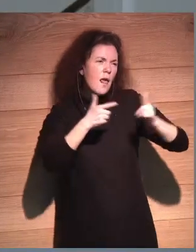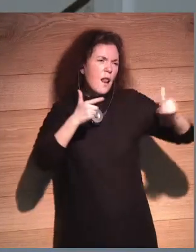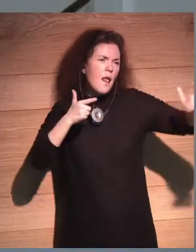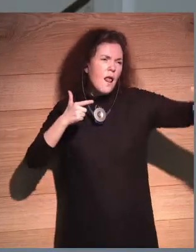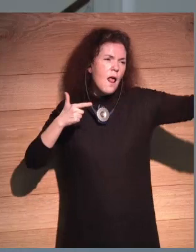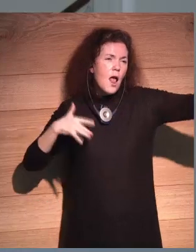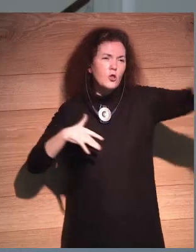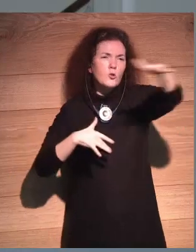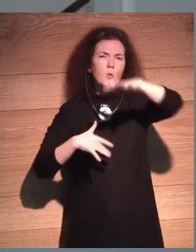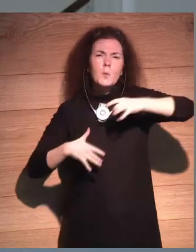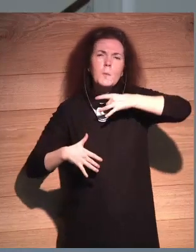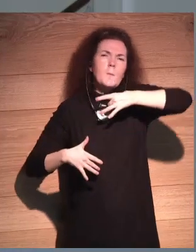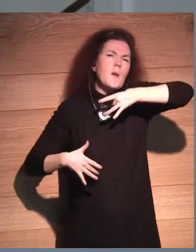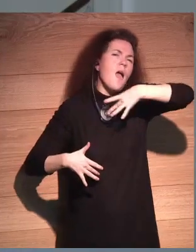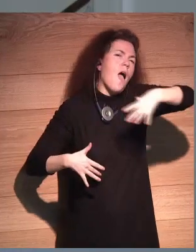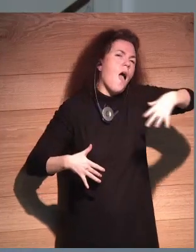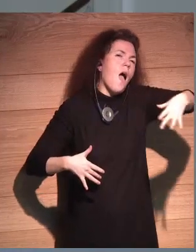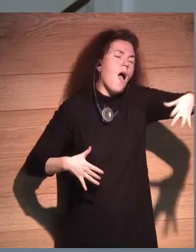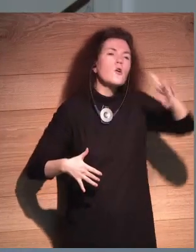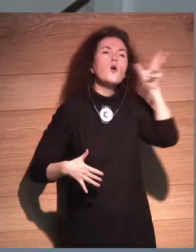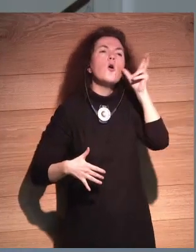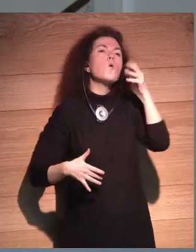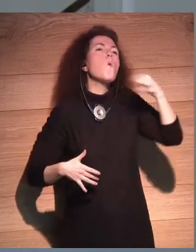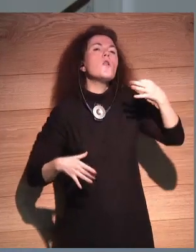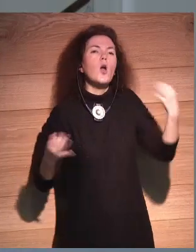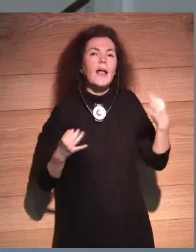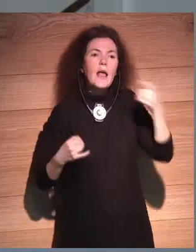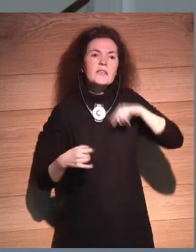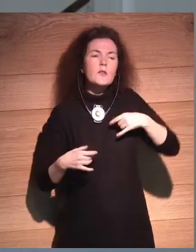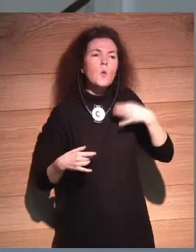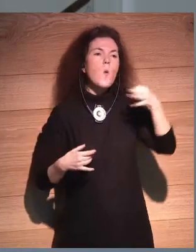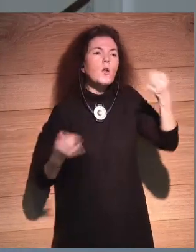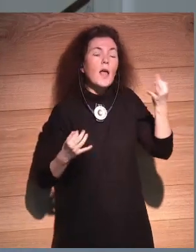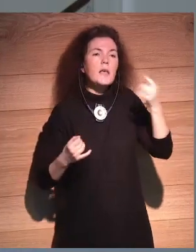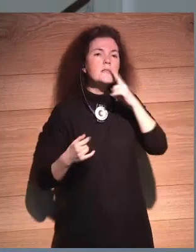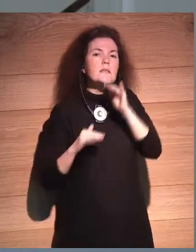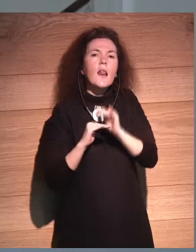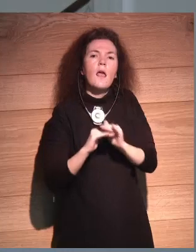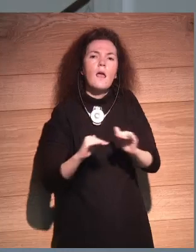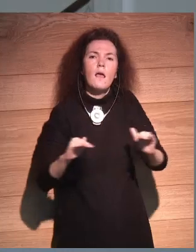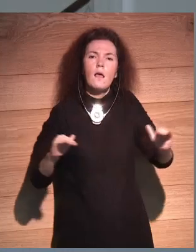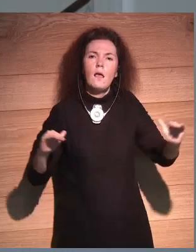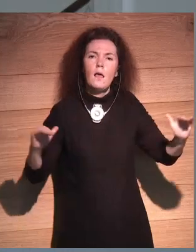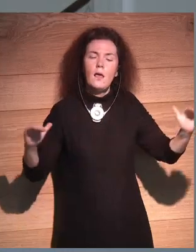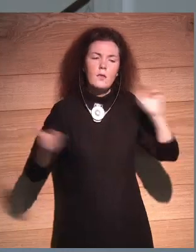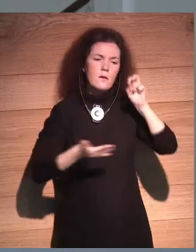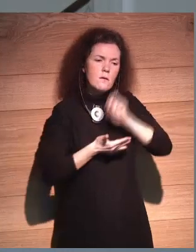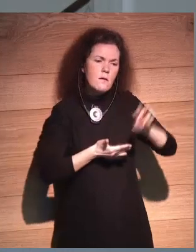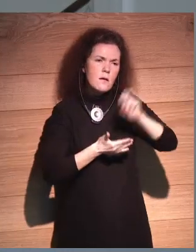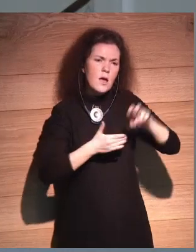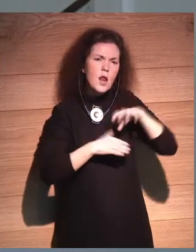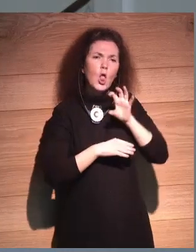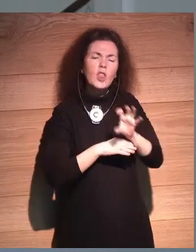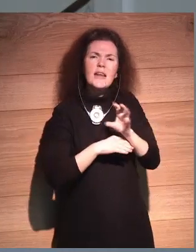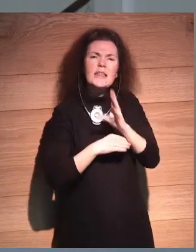blanca, lo único que podía oír y sentir era aquel silencio. Cuando recorres el continente más frío del